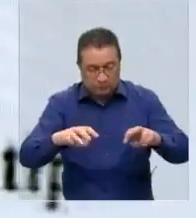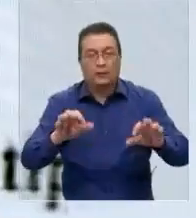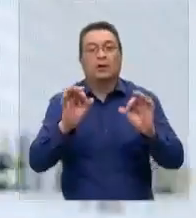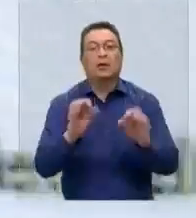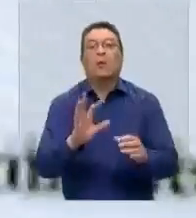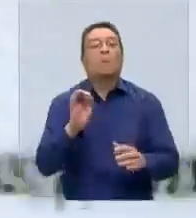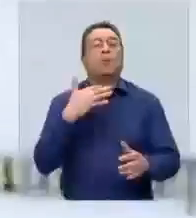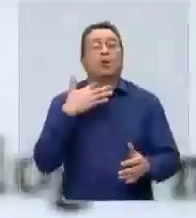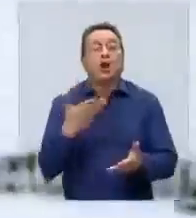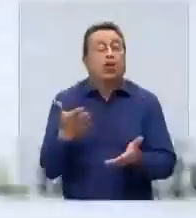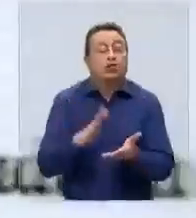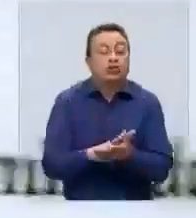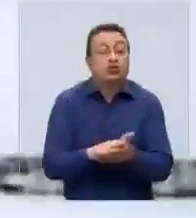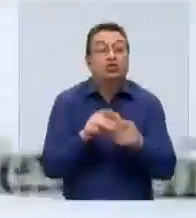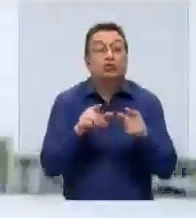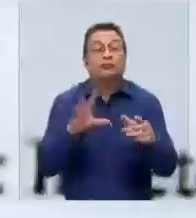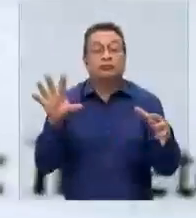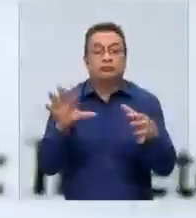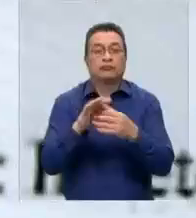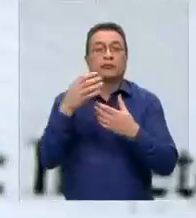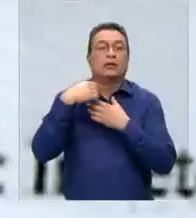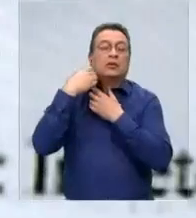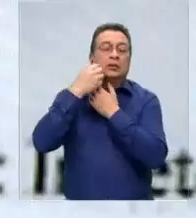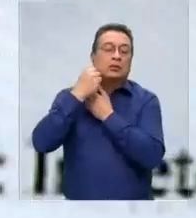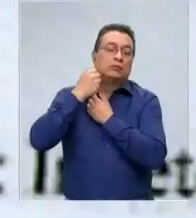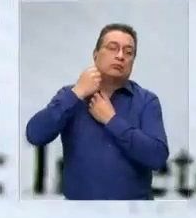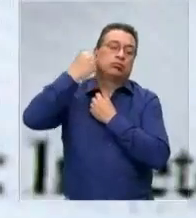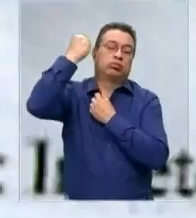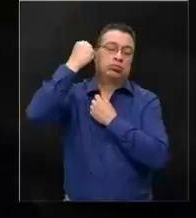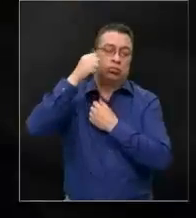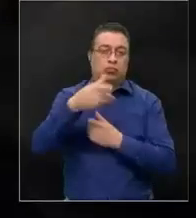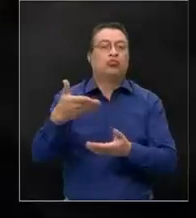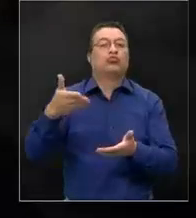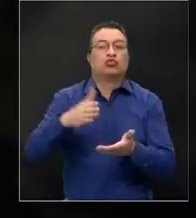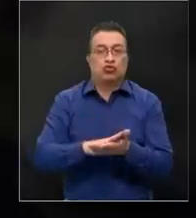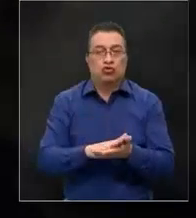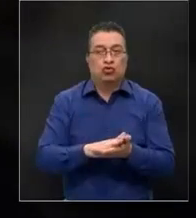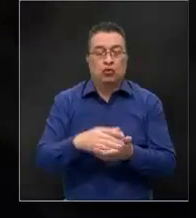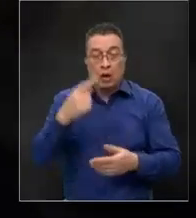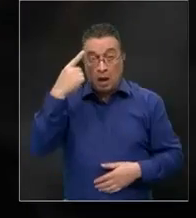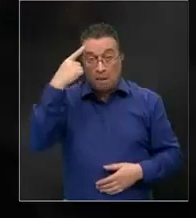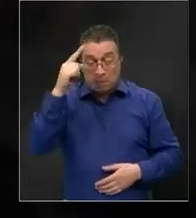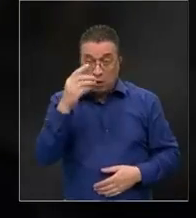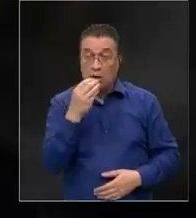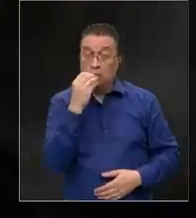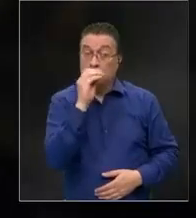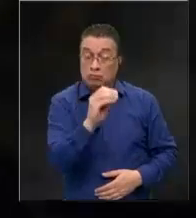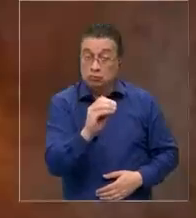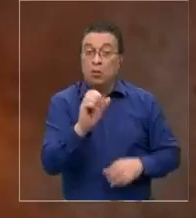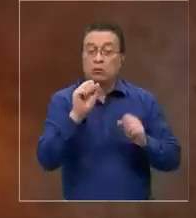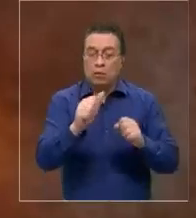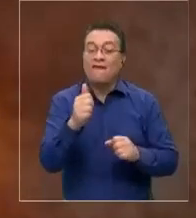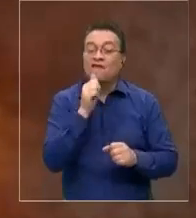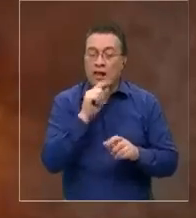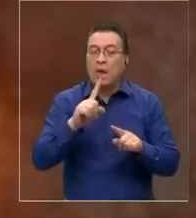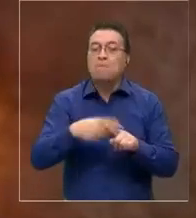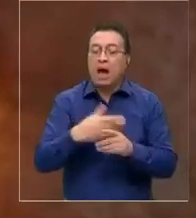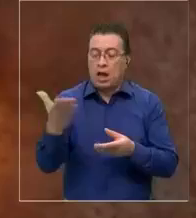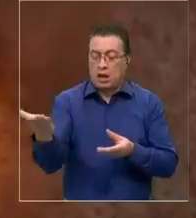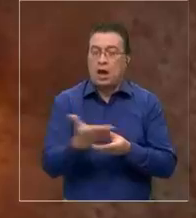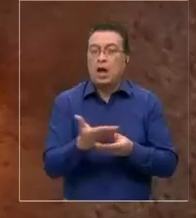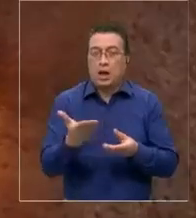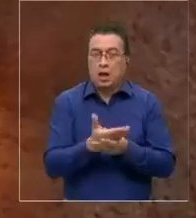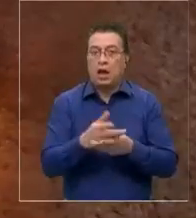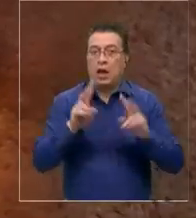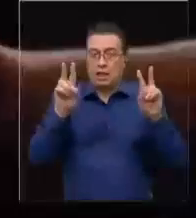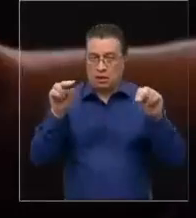que la causa de muerte corresponde a una asfixia mecánica por ahorcamiento, pero sugiere a la fiscalía contar con más antecedentes de